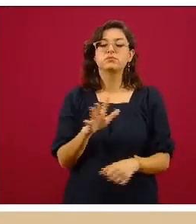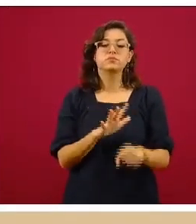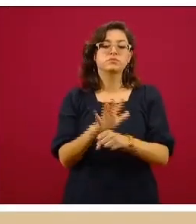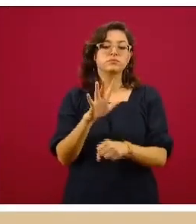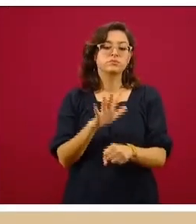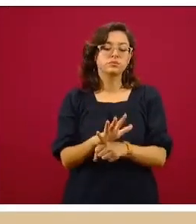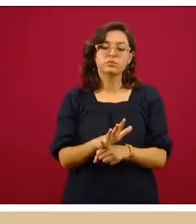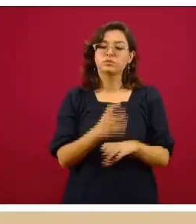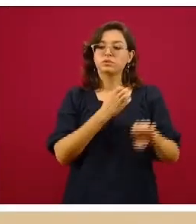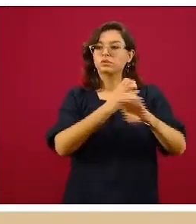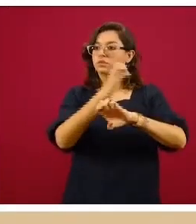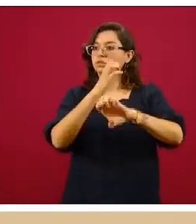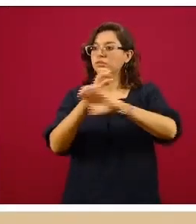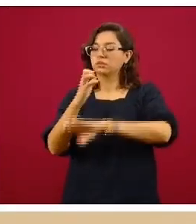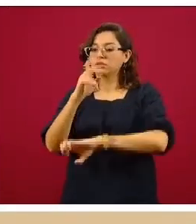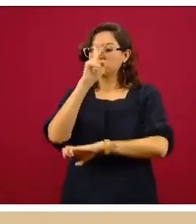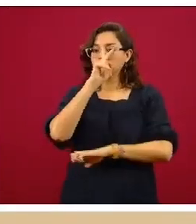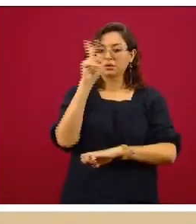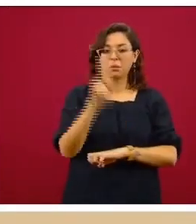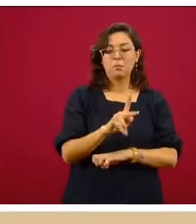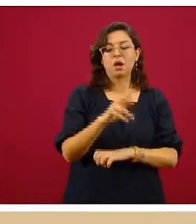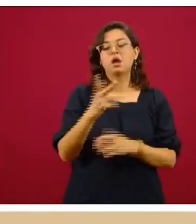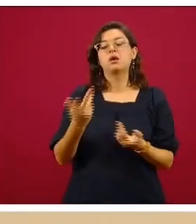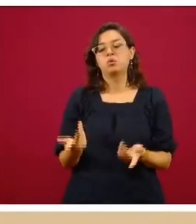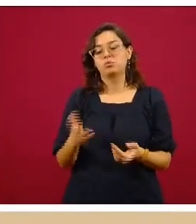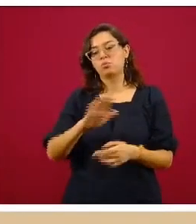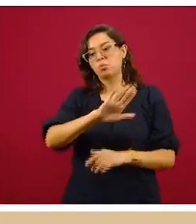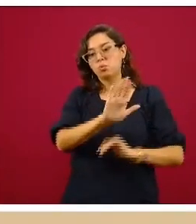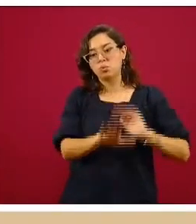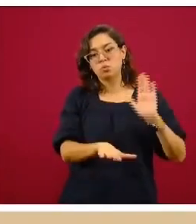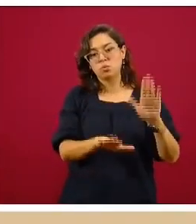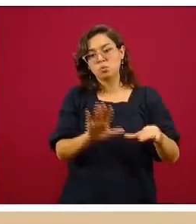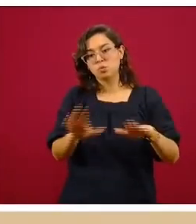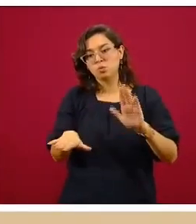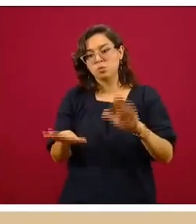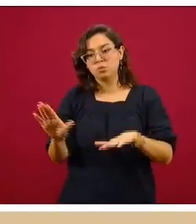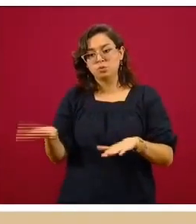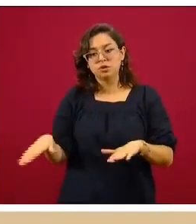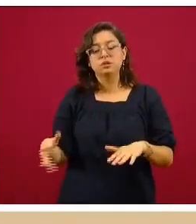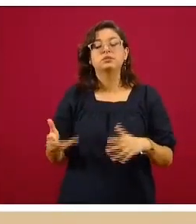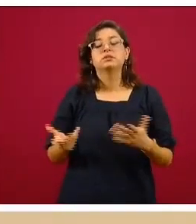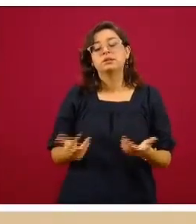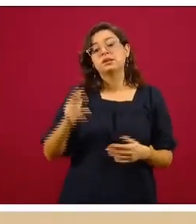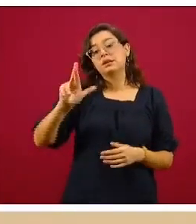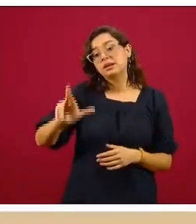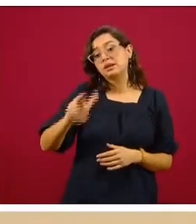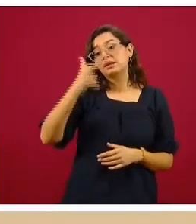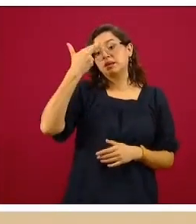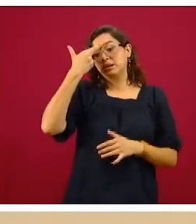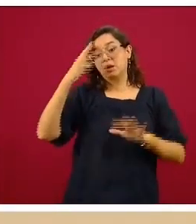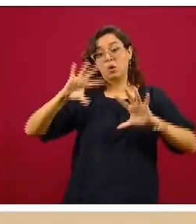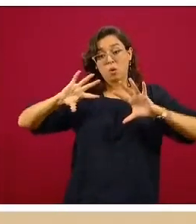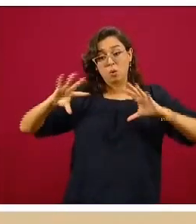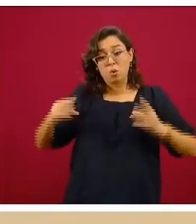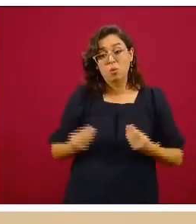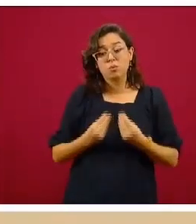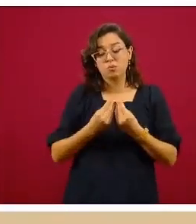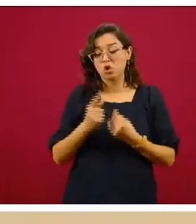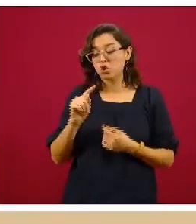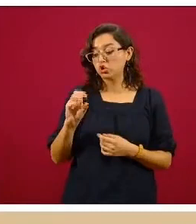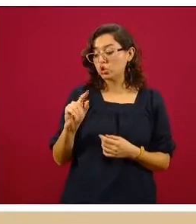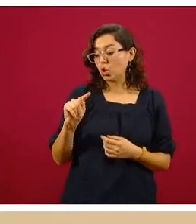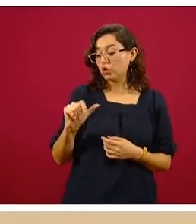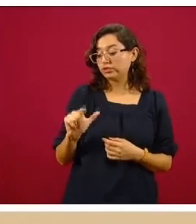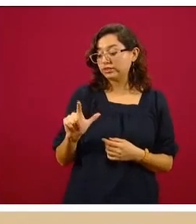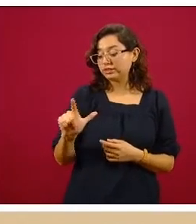entidades que más defunciones han acumulado hasta el momento, recordando que como estas son números totales, no es